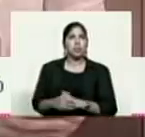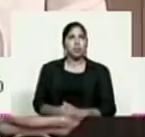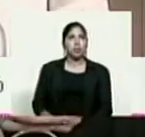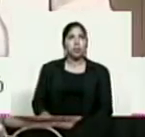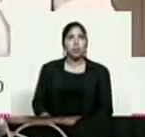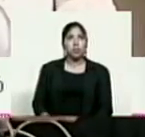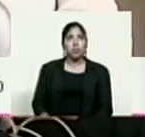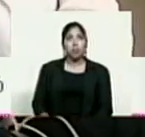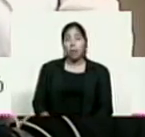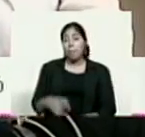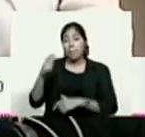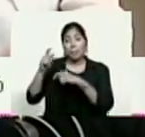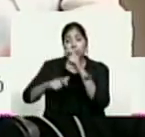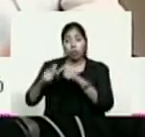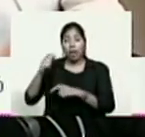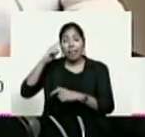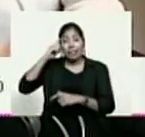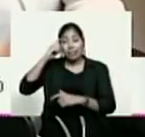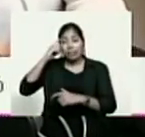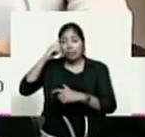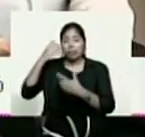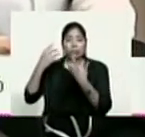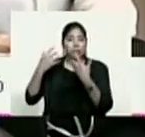cura, la psicopatía.